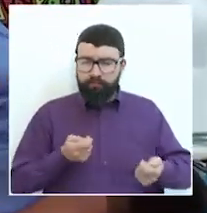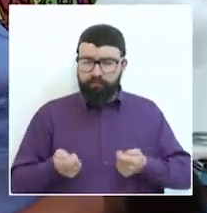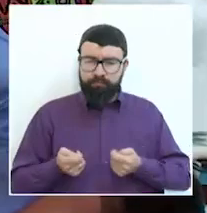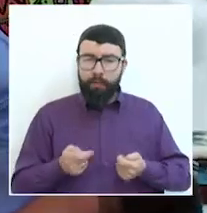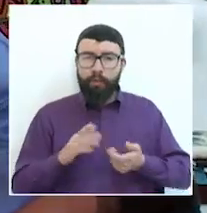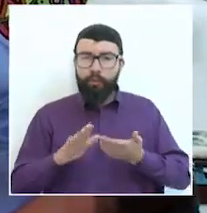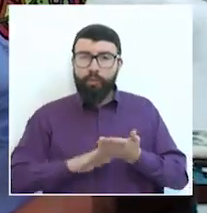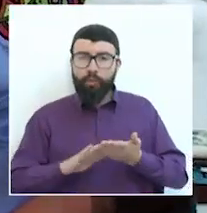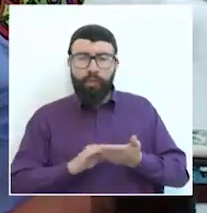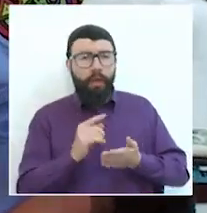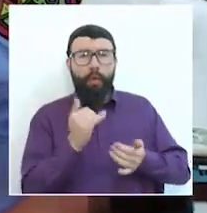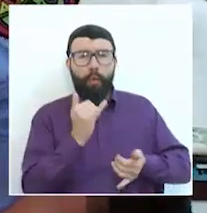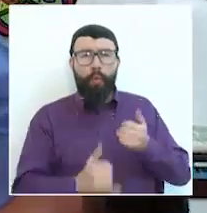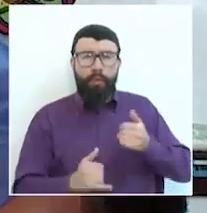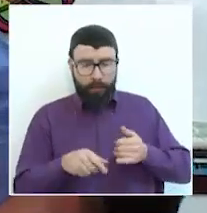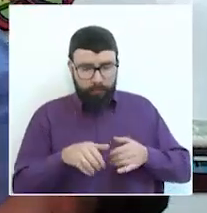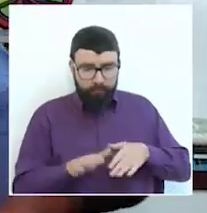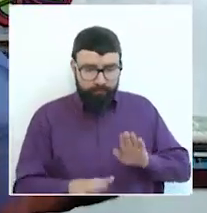corregir esa última parte.